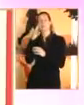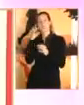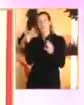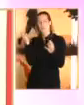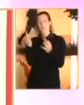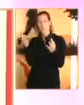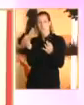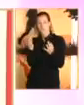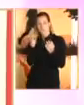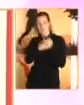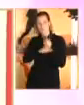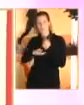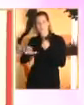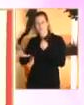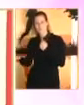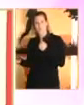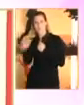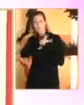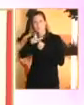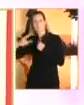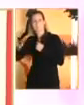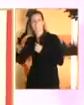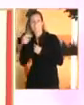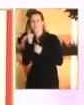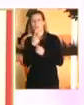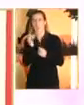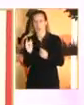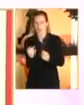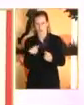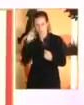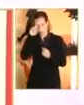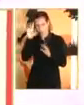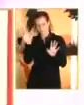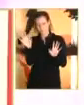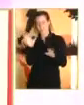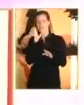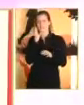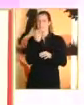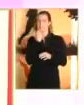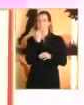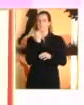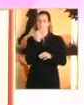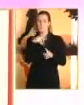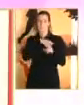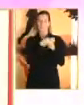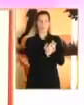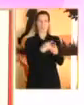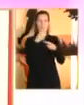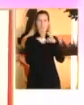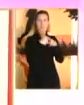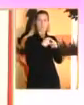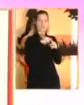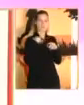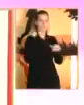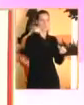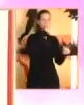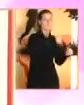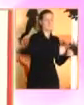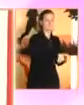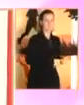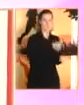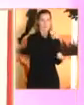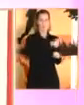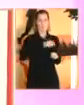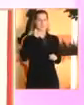gente sorda, porque como al que no le toca no es capaz de estar con